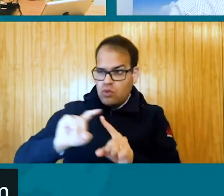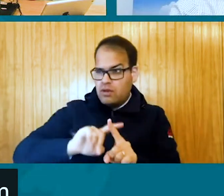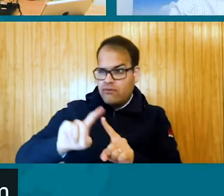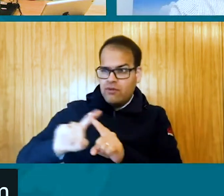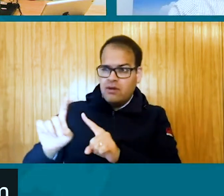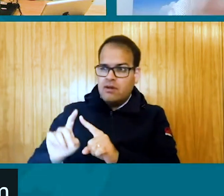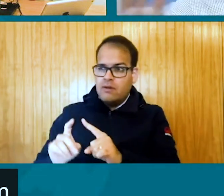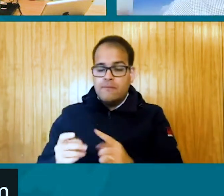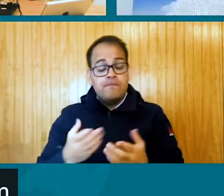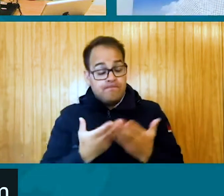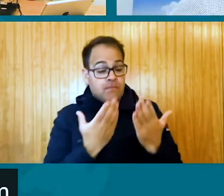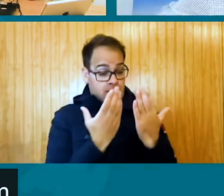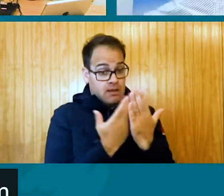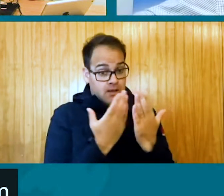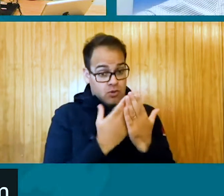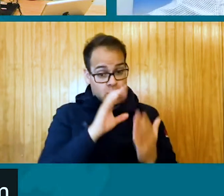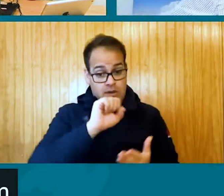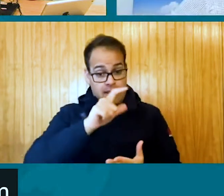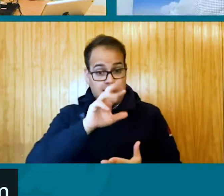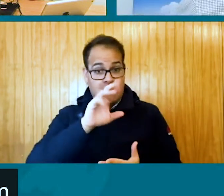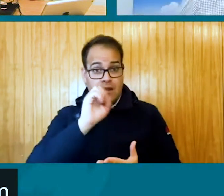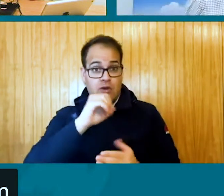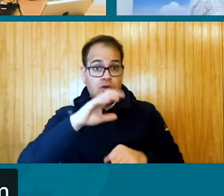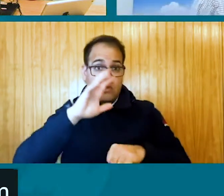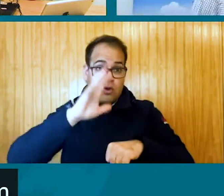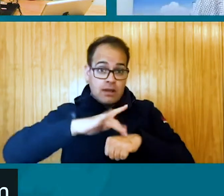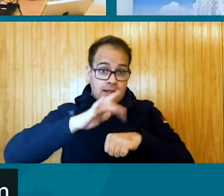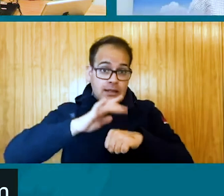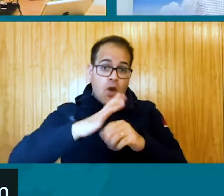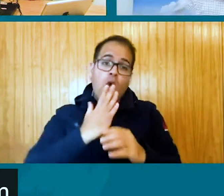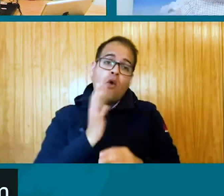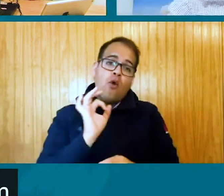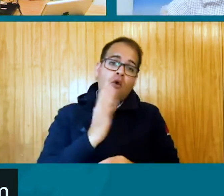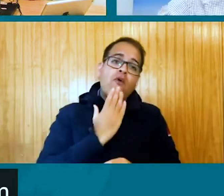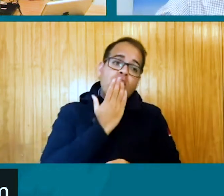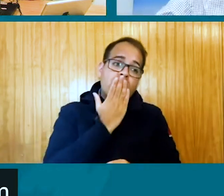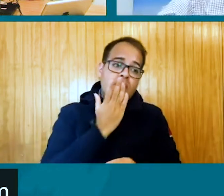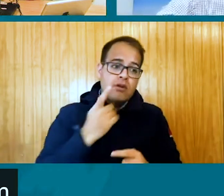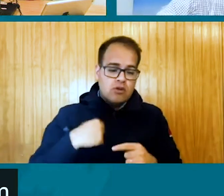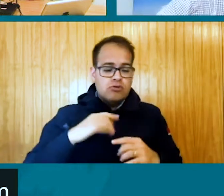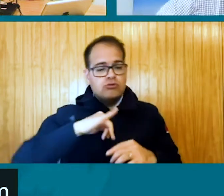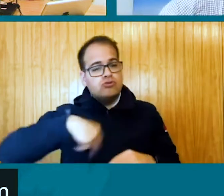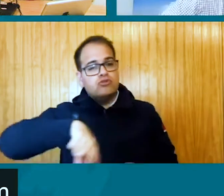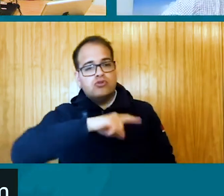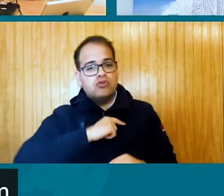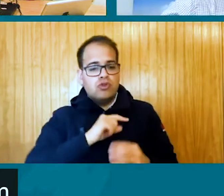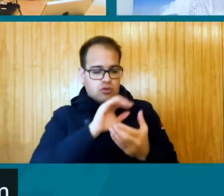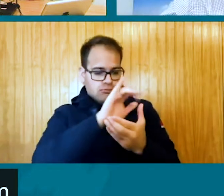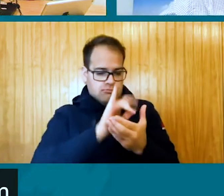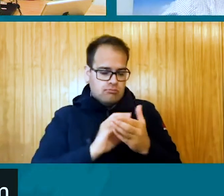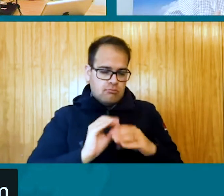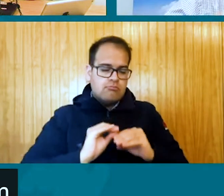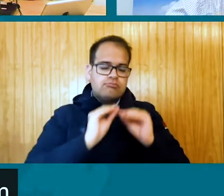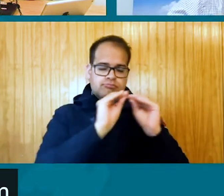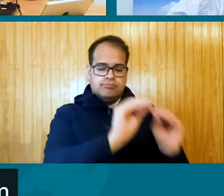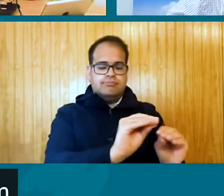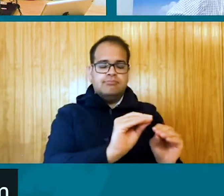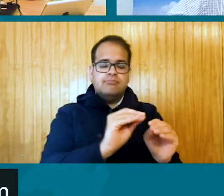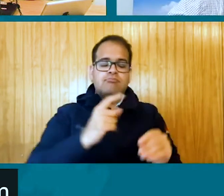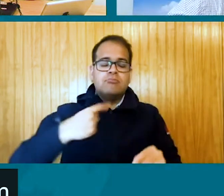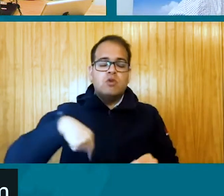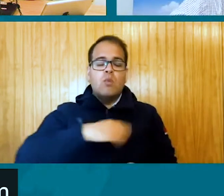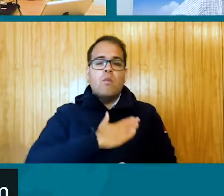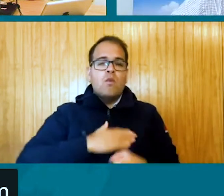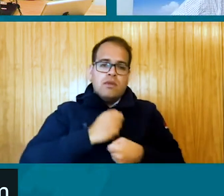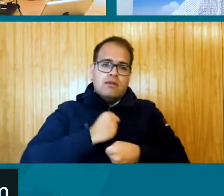estudio agroclimático, bueno, lo hace otra empresa, les damos el dato. A mí me gusta trabajar con eso porque puedo